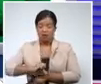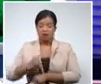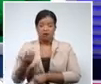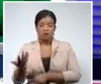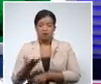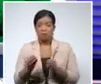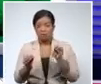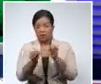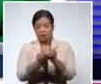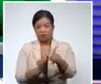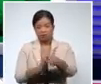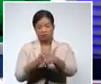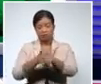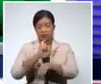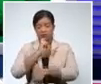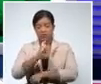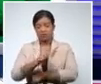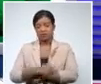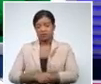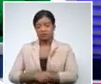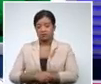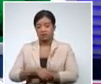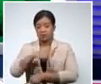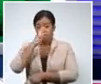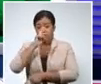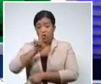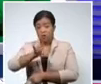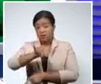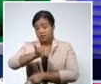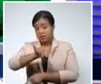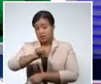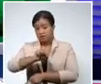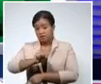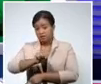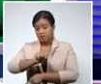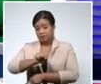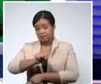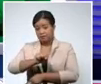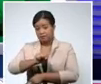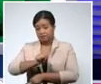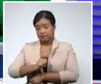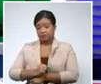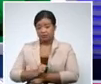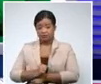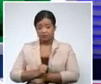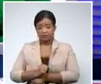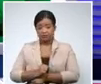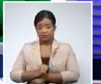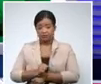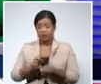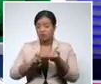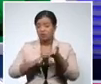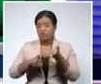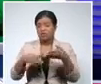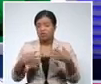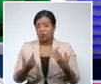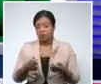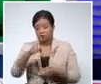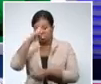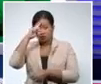enfermedad. 96 años de Yaguajay, del municipio de Yaguajay, en la provincia de Santi